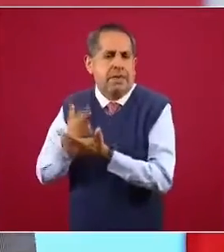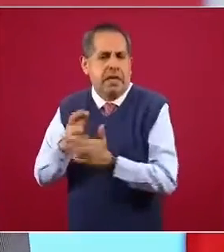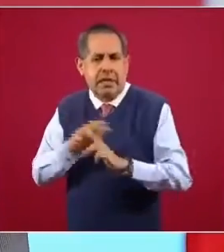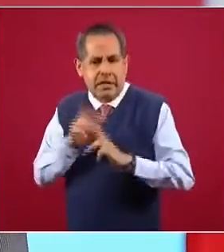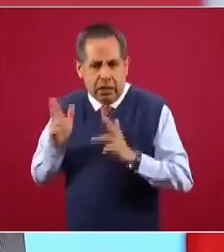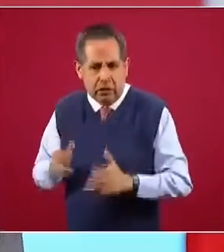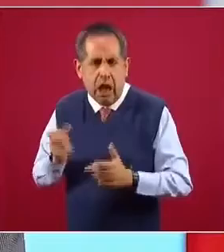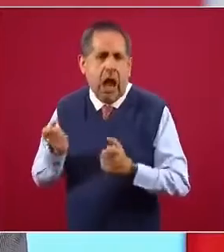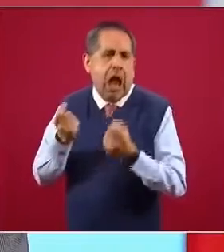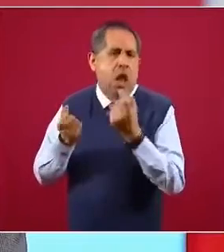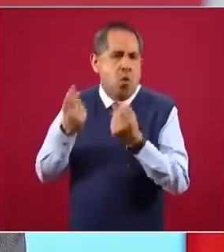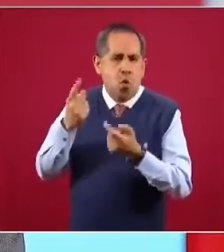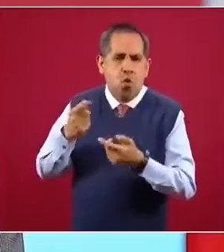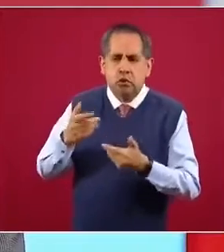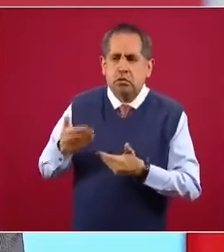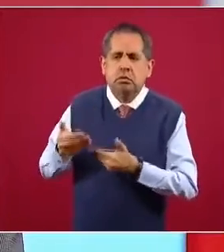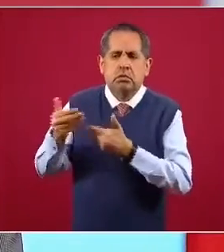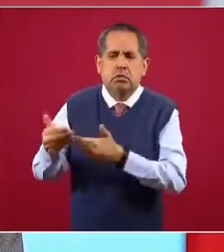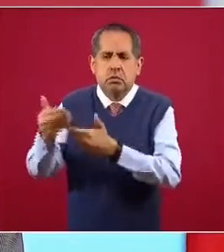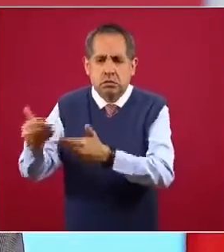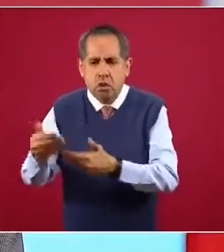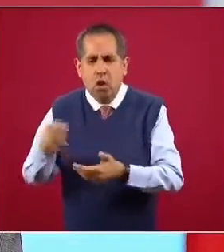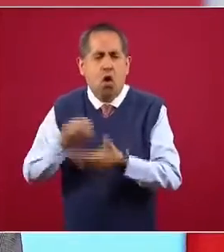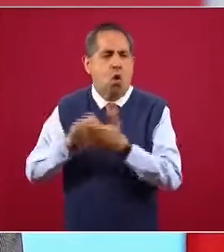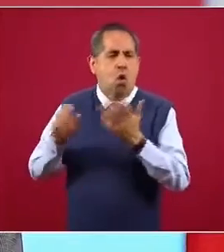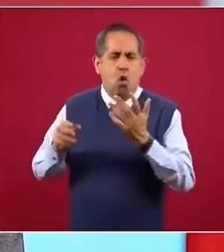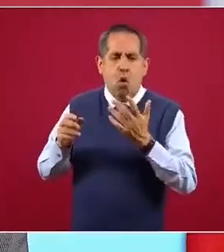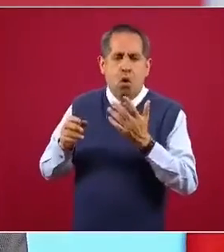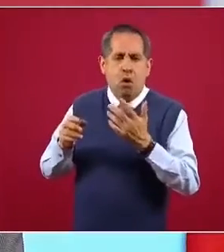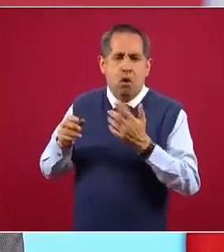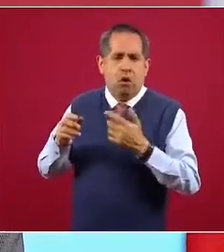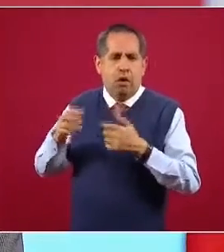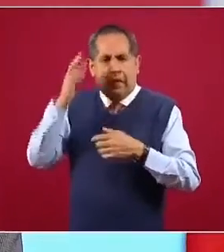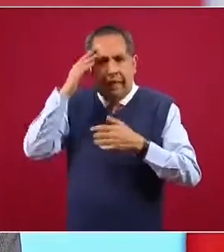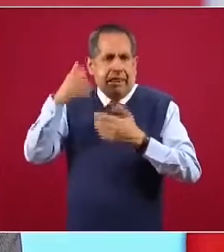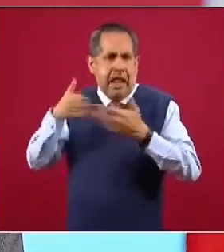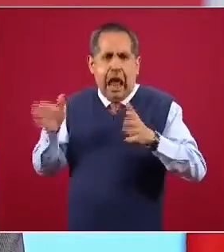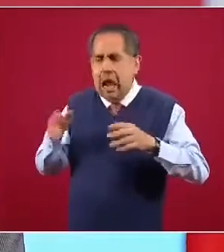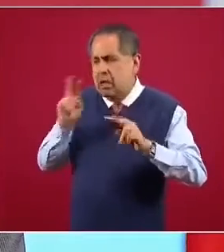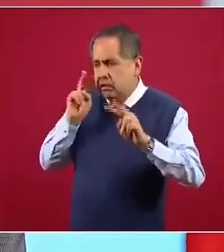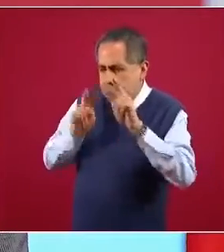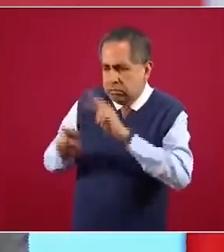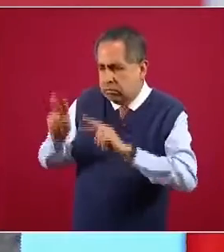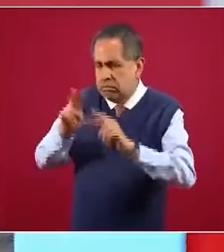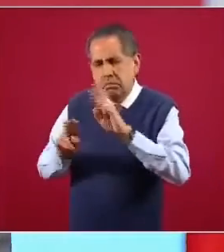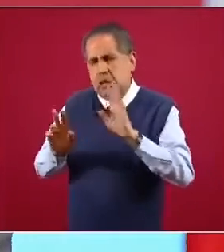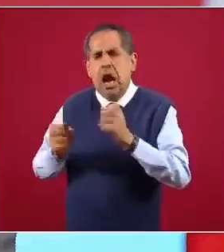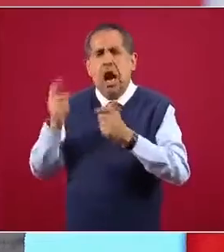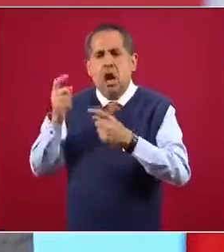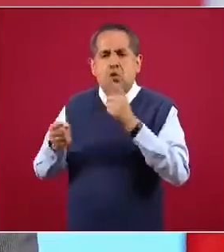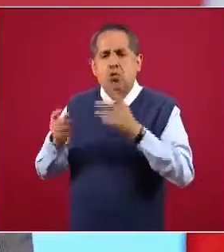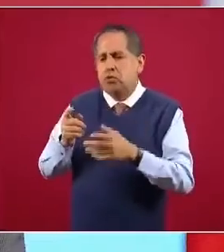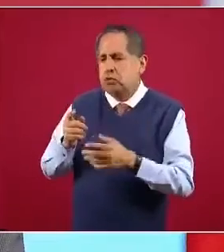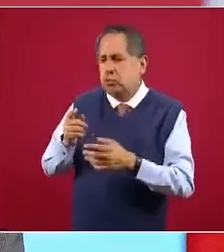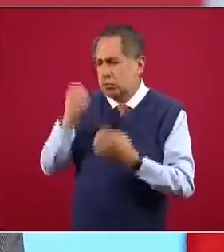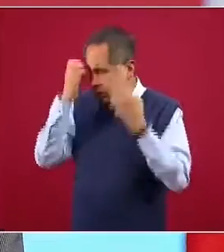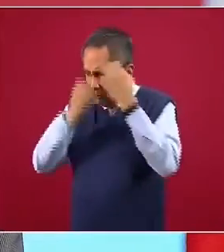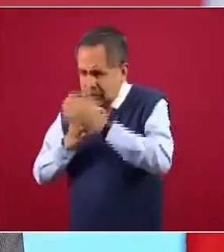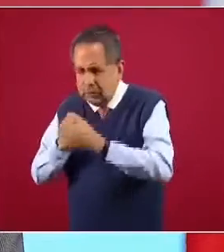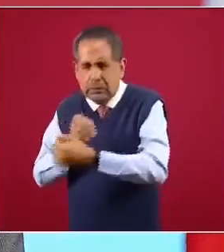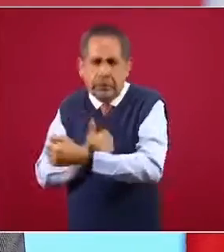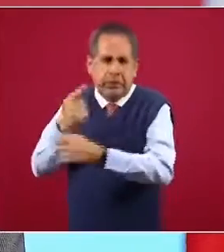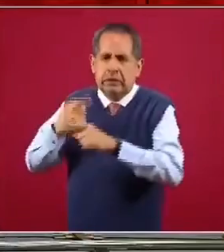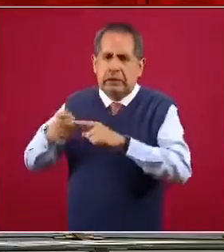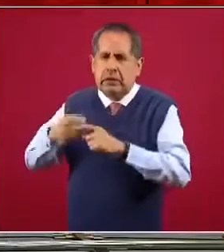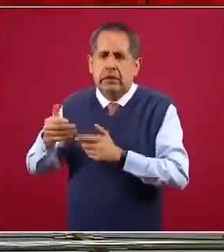de algunos preventivos de carácter general, algunos de atención médica de carácter general, ya sea diagnósticos o